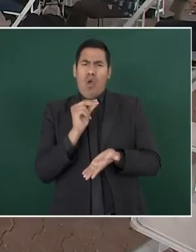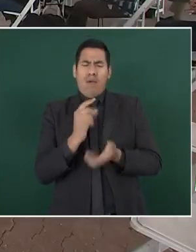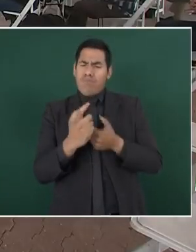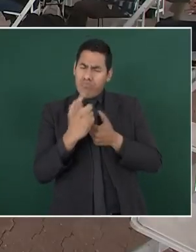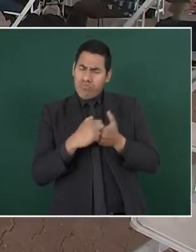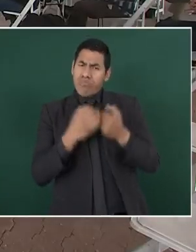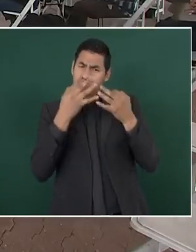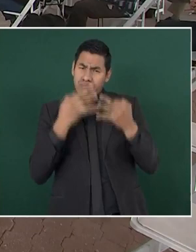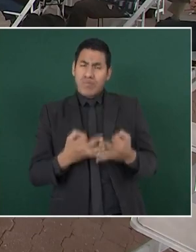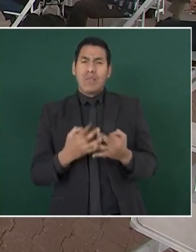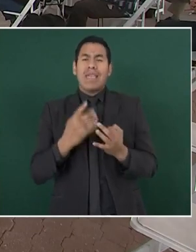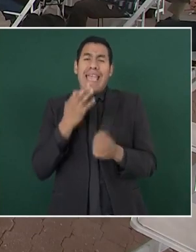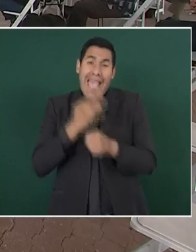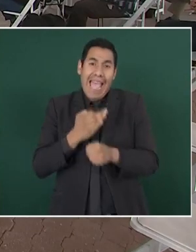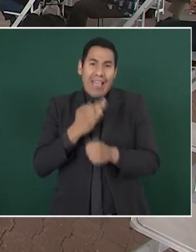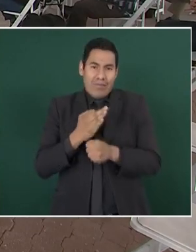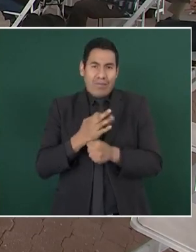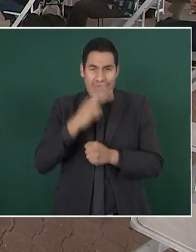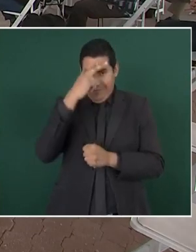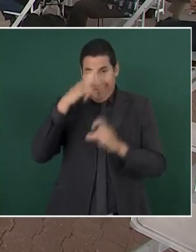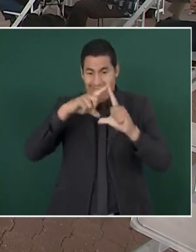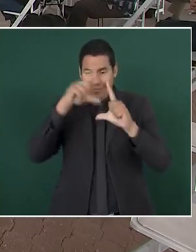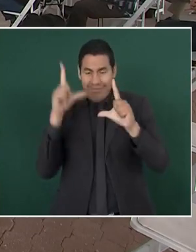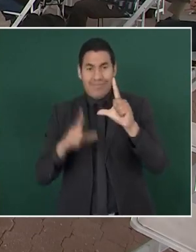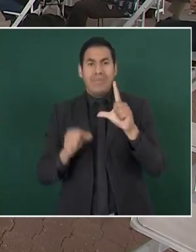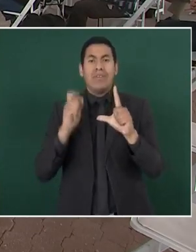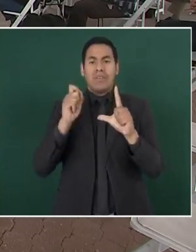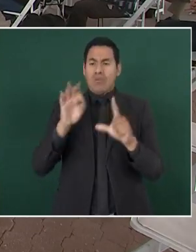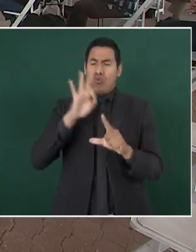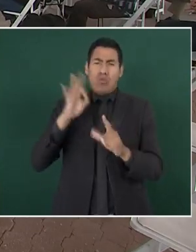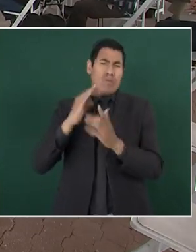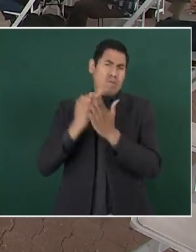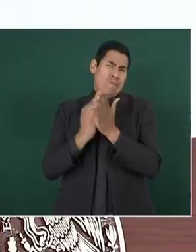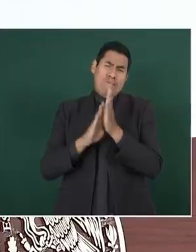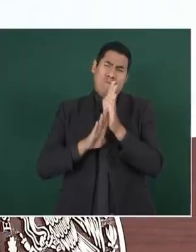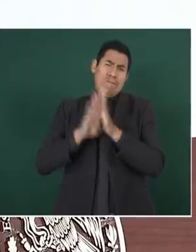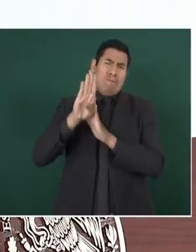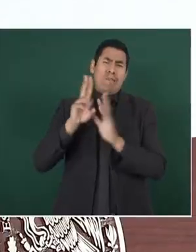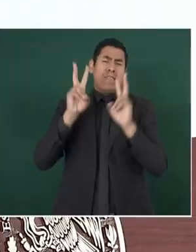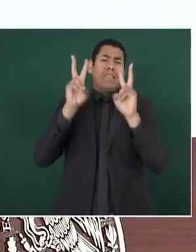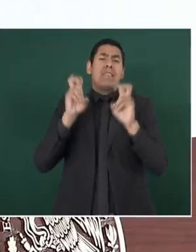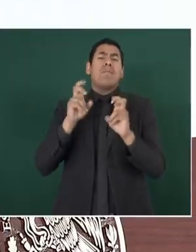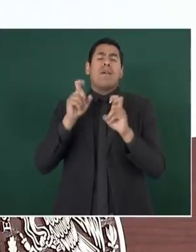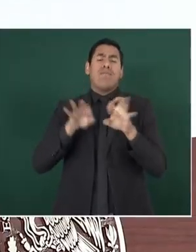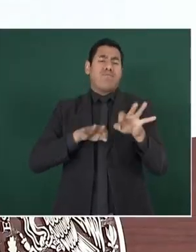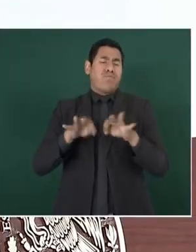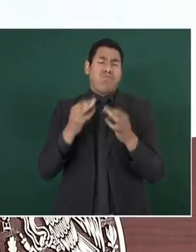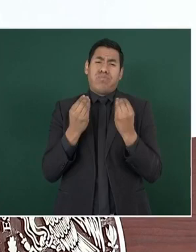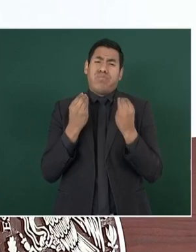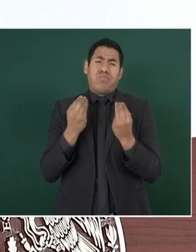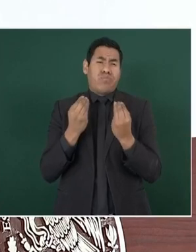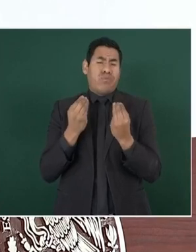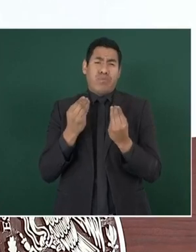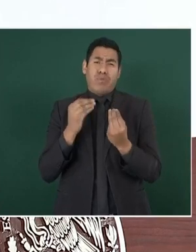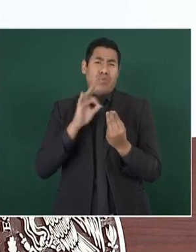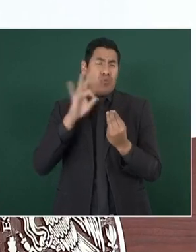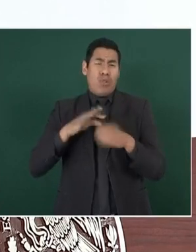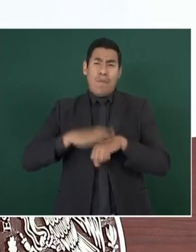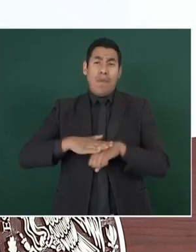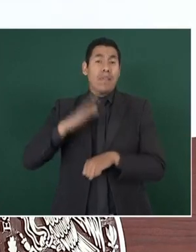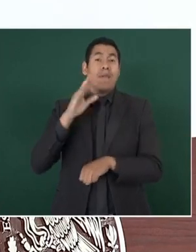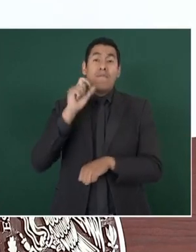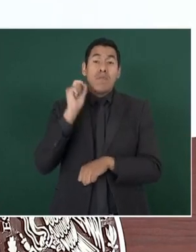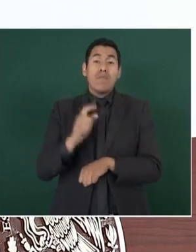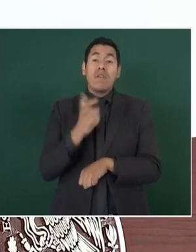en máximos históricos de empleo formal, reconocidos, digamos, ante el Seguro Social, pero también en máximos históricos de